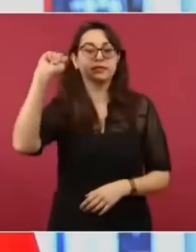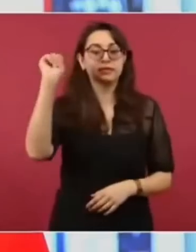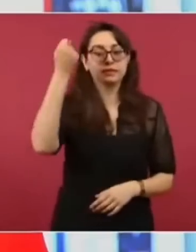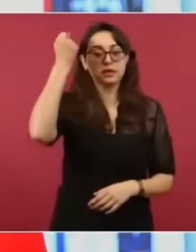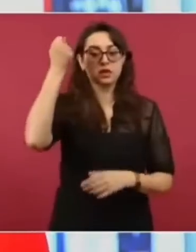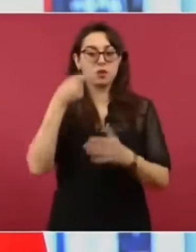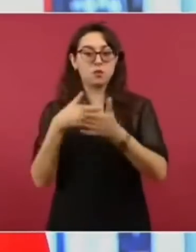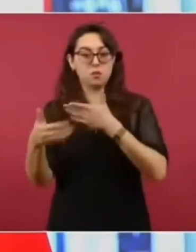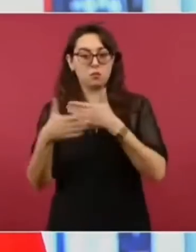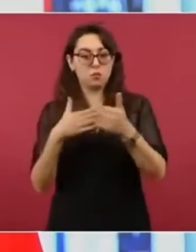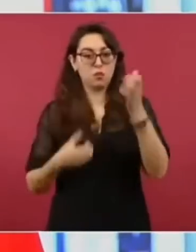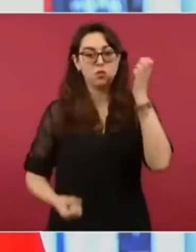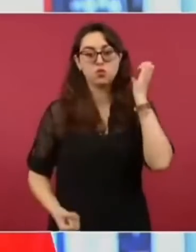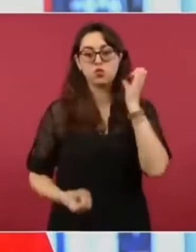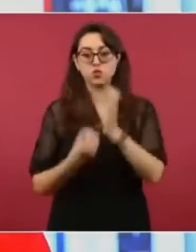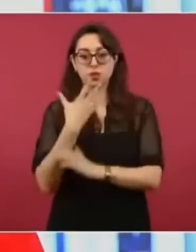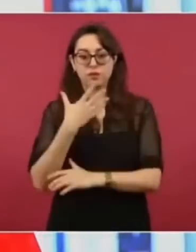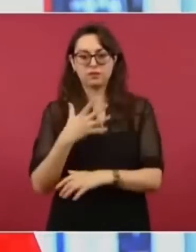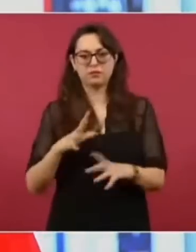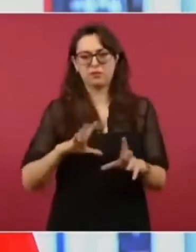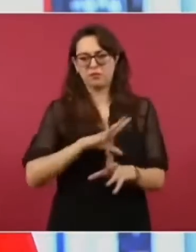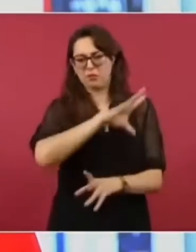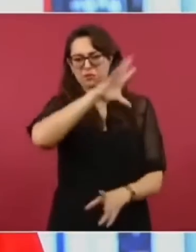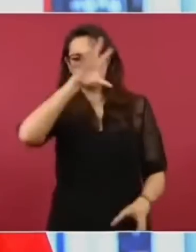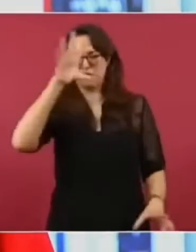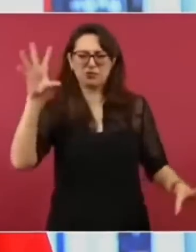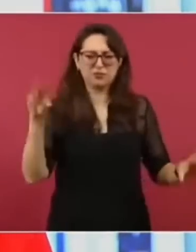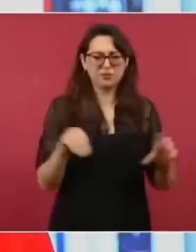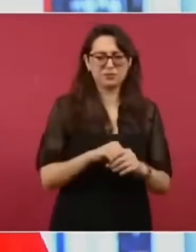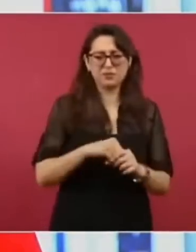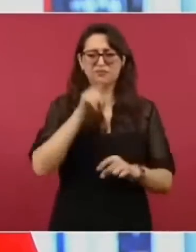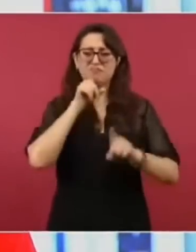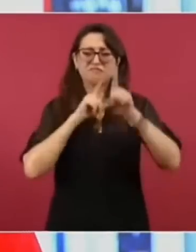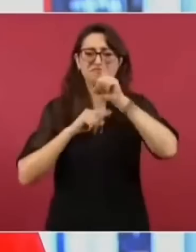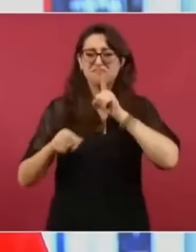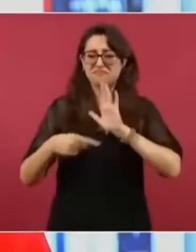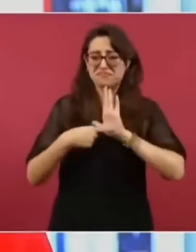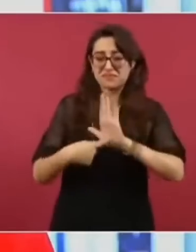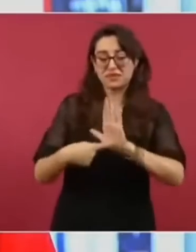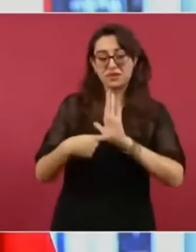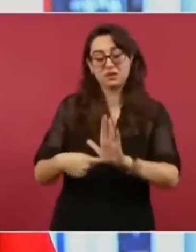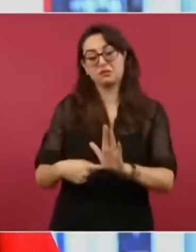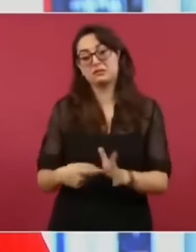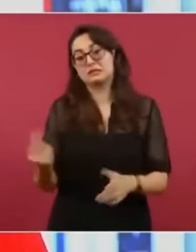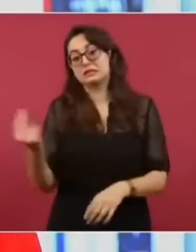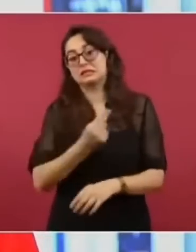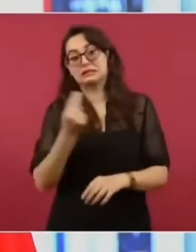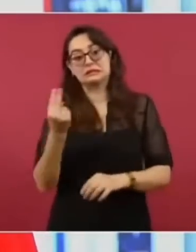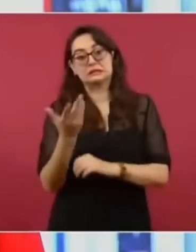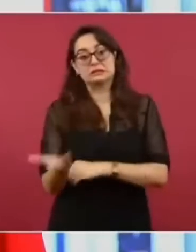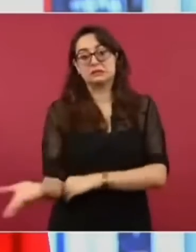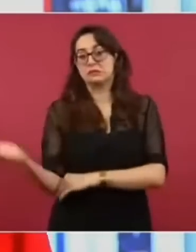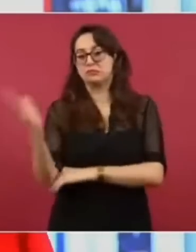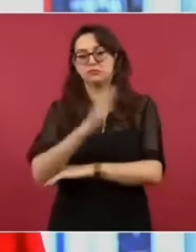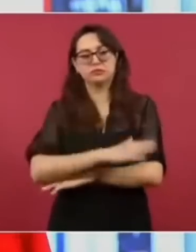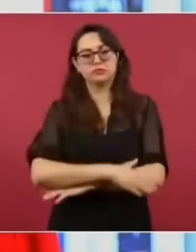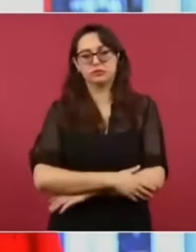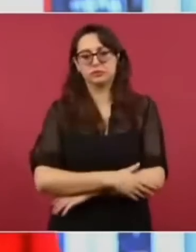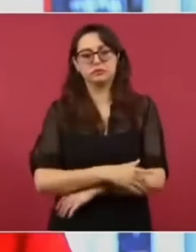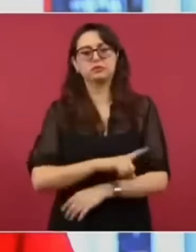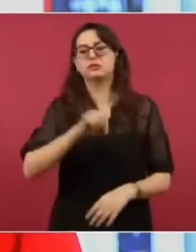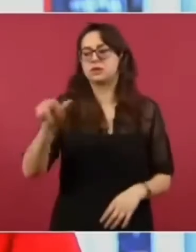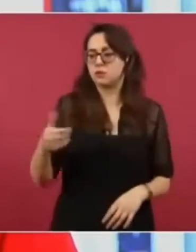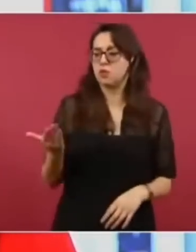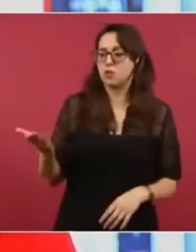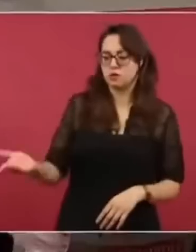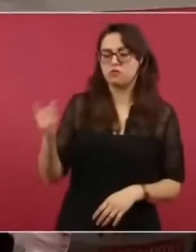No las vamos a mencionar en este espacio porque nos tardaríamos todo el día. Y la doctora Elena Álvarez Bulla lo va a